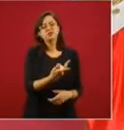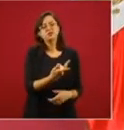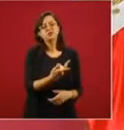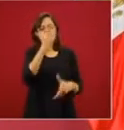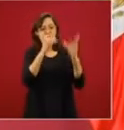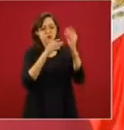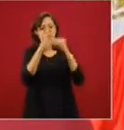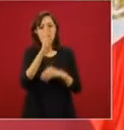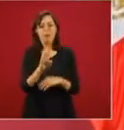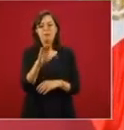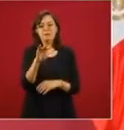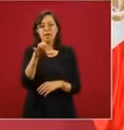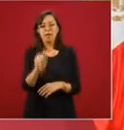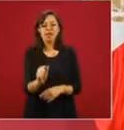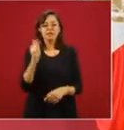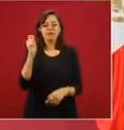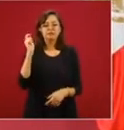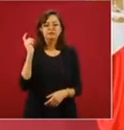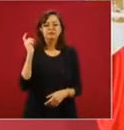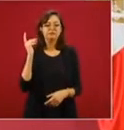tienes becas